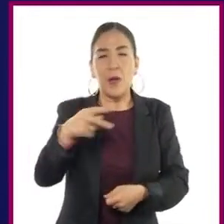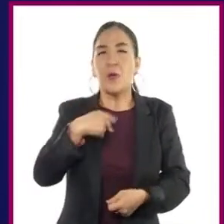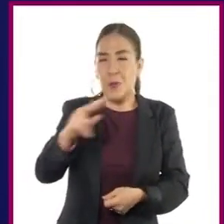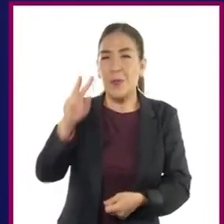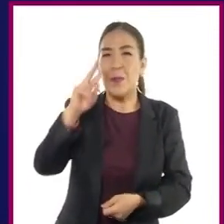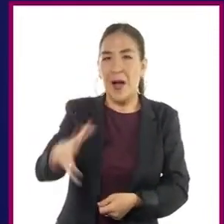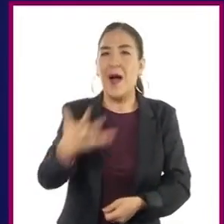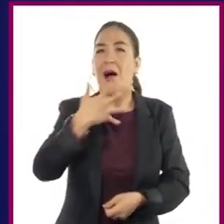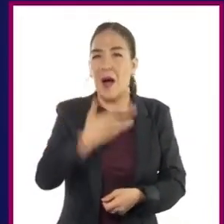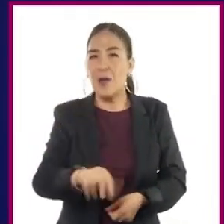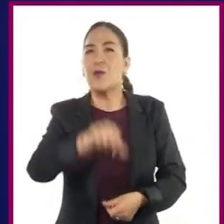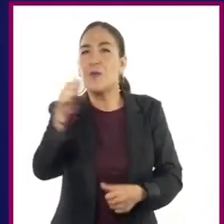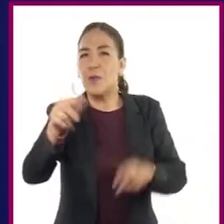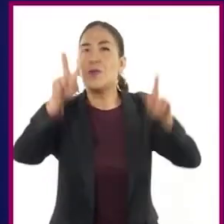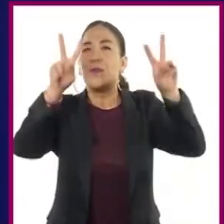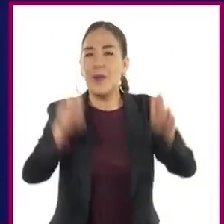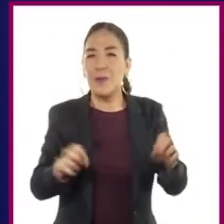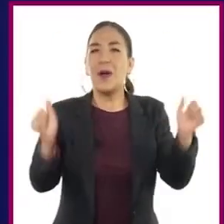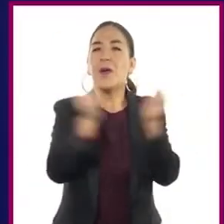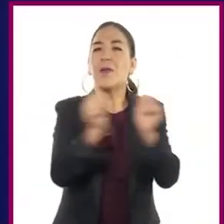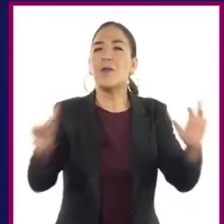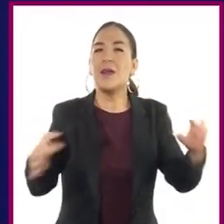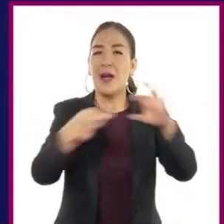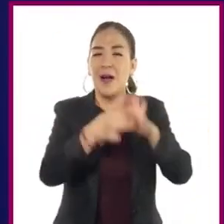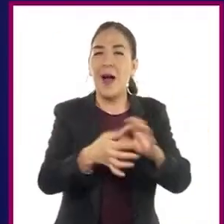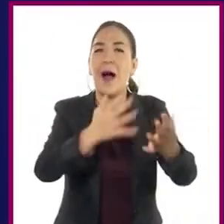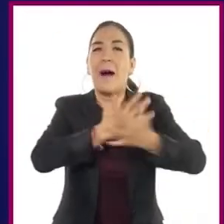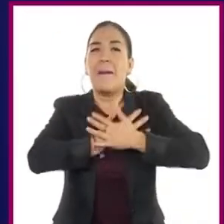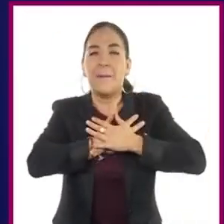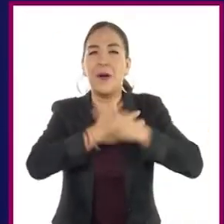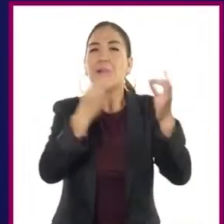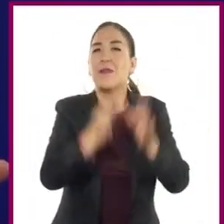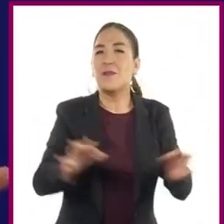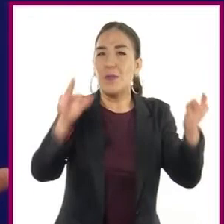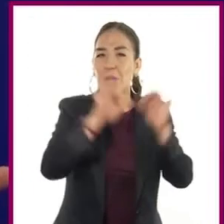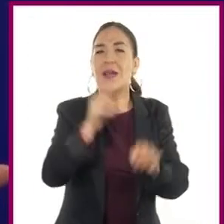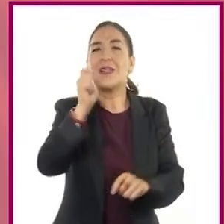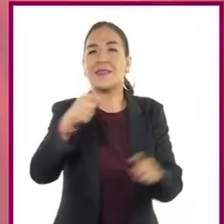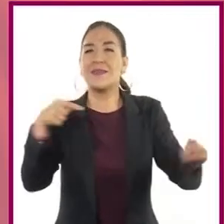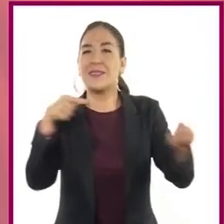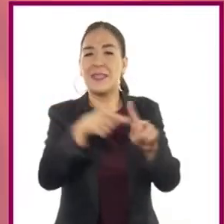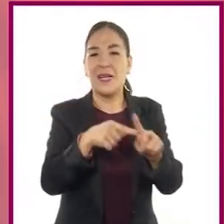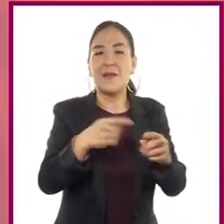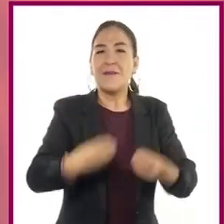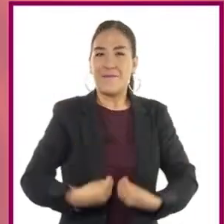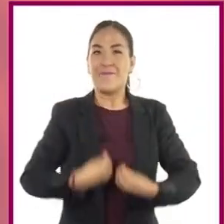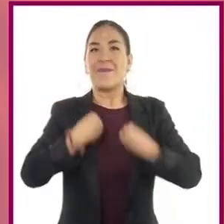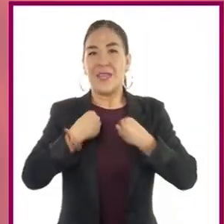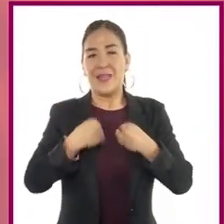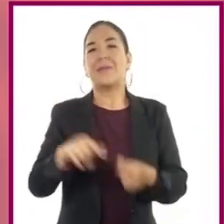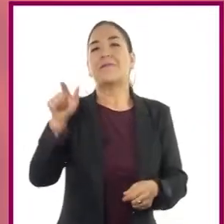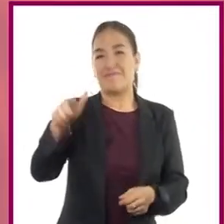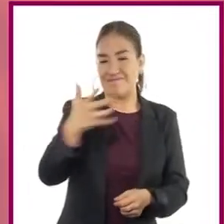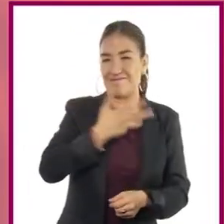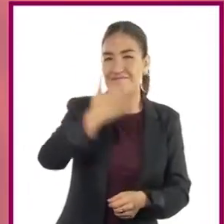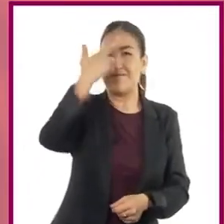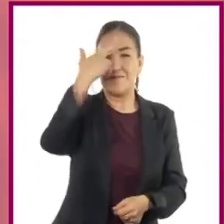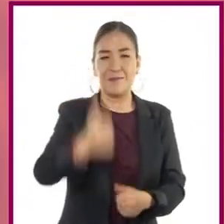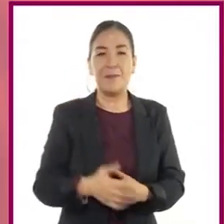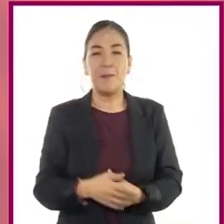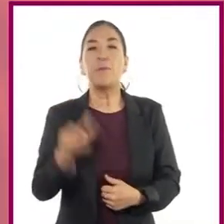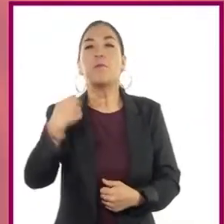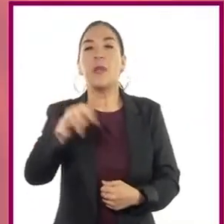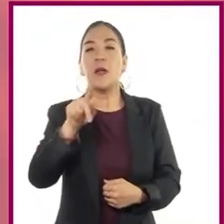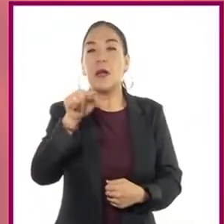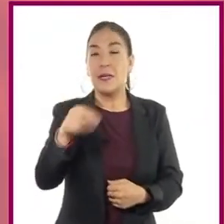hay otros temas ligados como el amor, que es parte fundamental de la existencia. Tienes razón. Pero no es